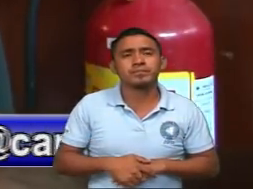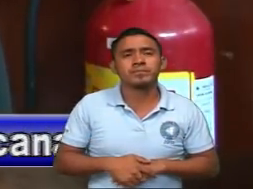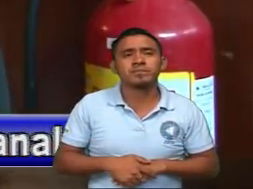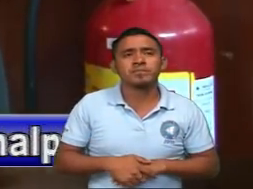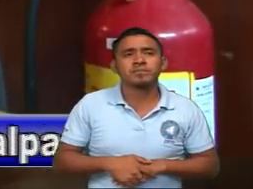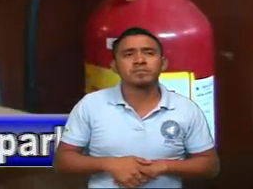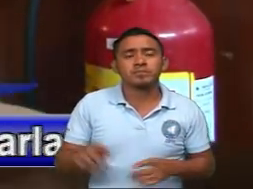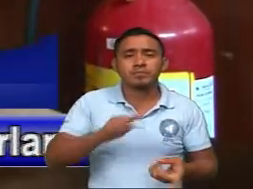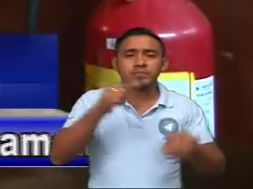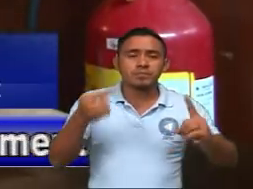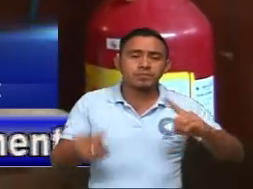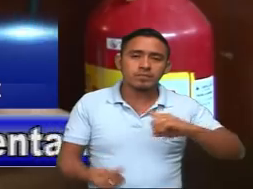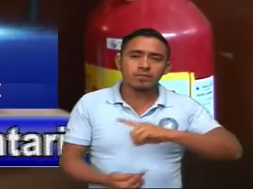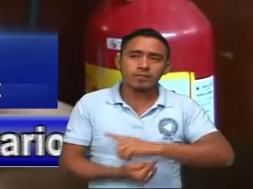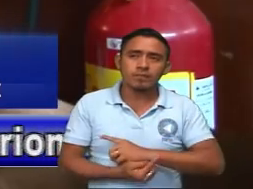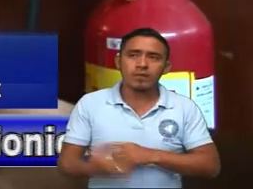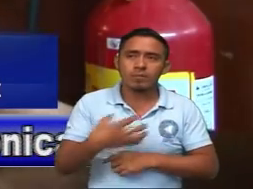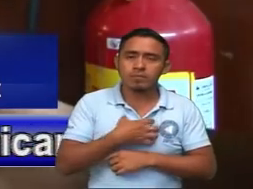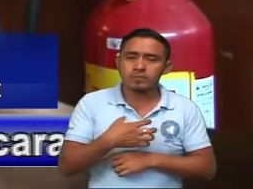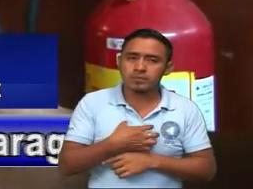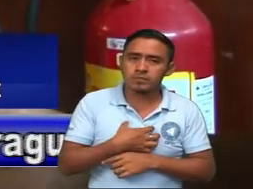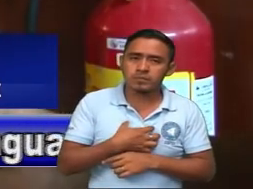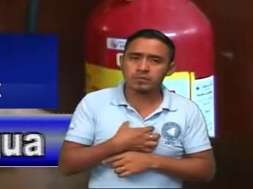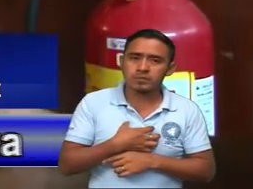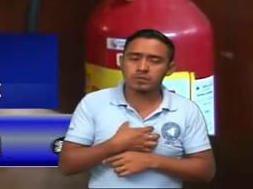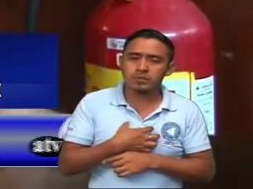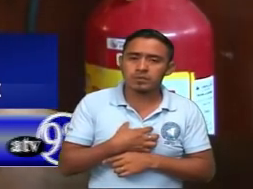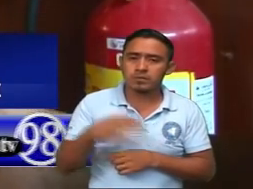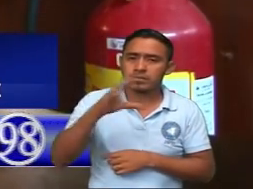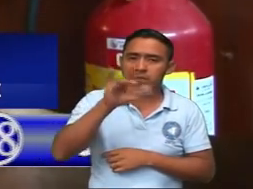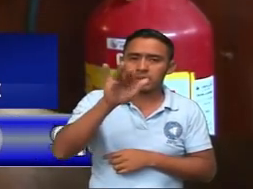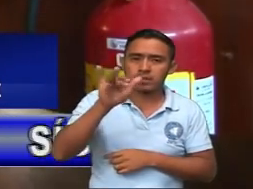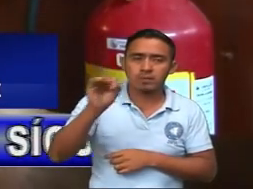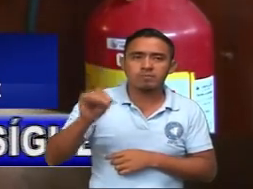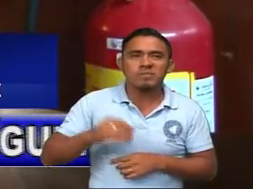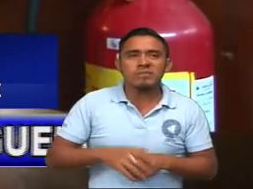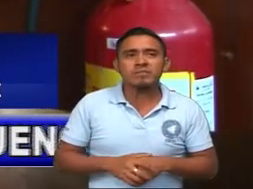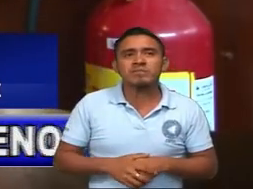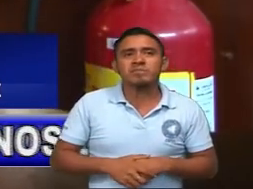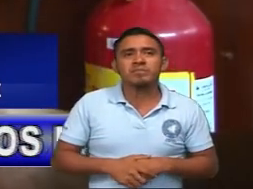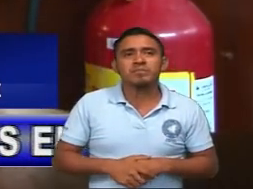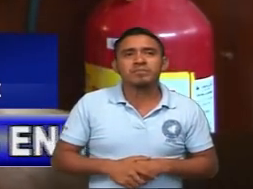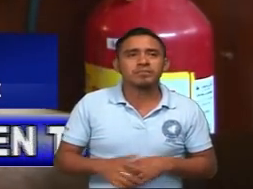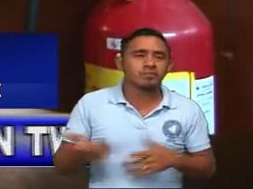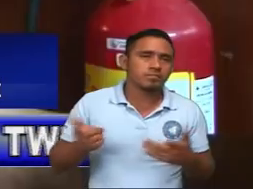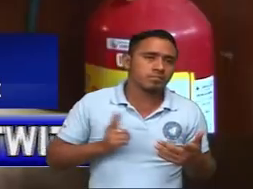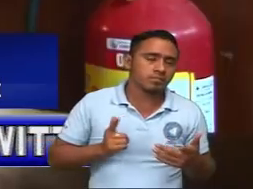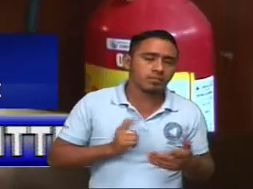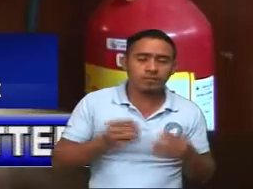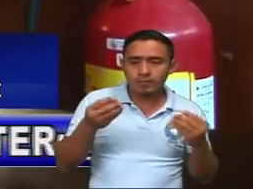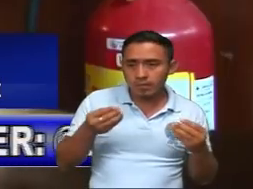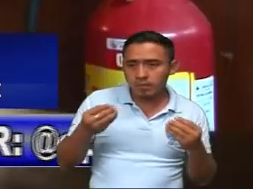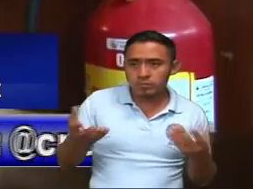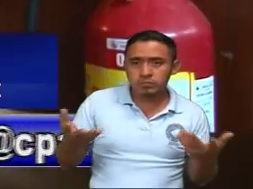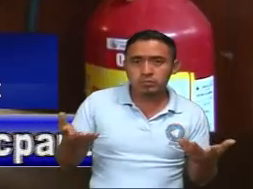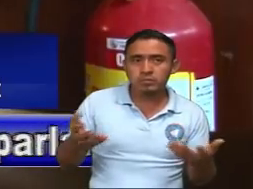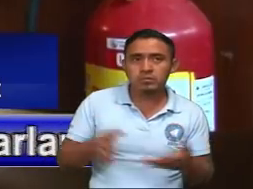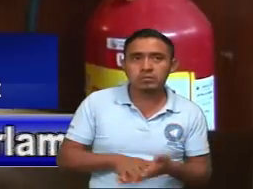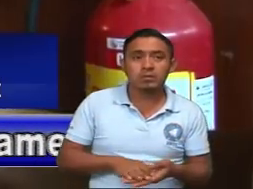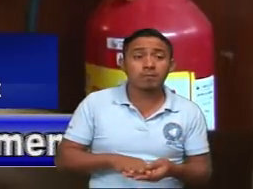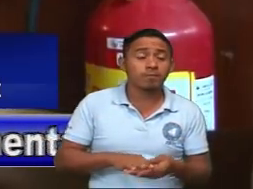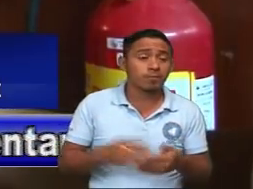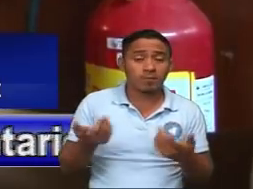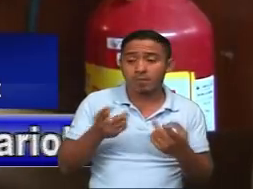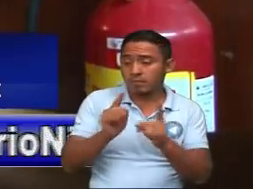Evoluciona el gremio del ballet clásico. Como toda arte, tiene mucha tendencia con los